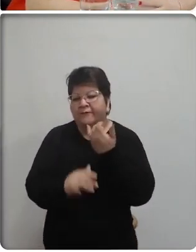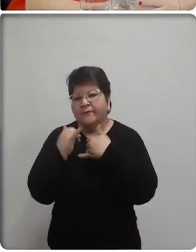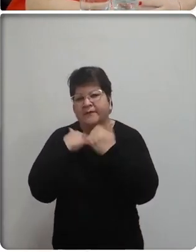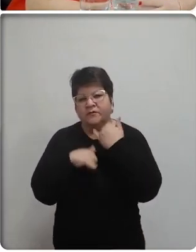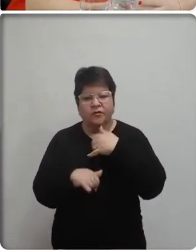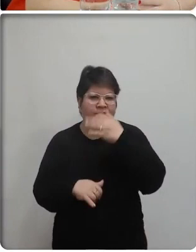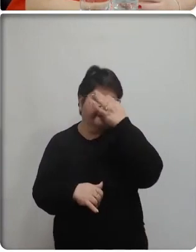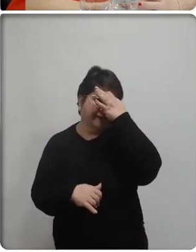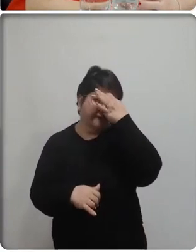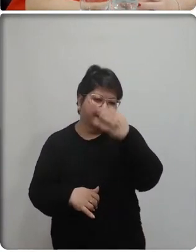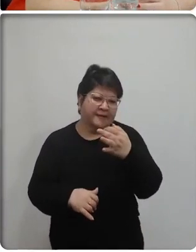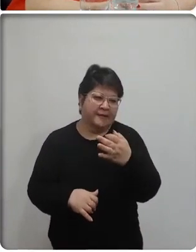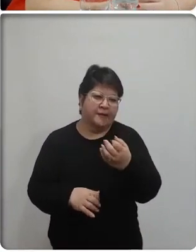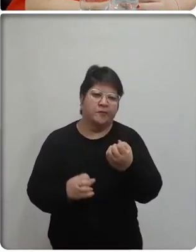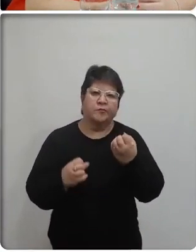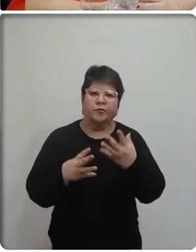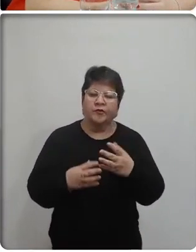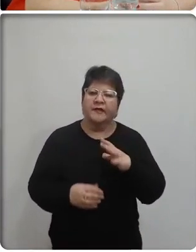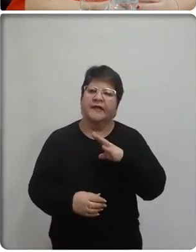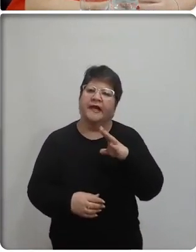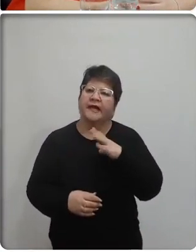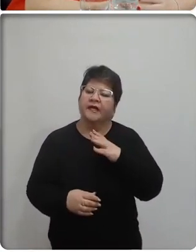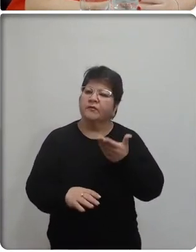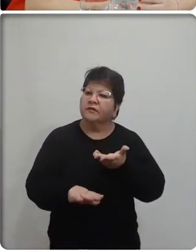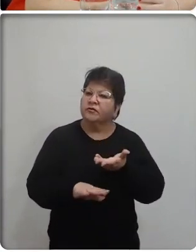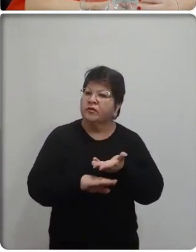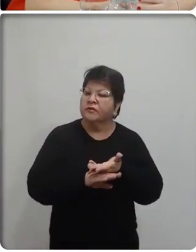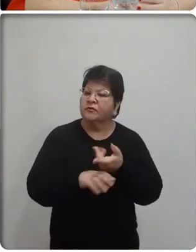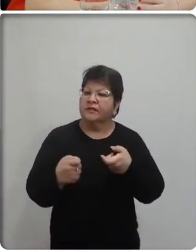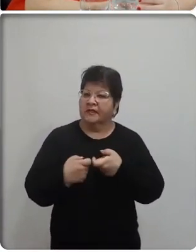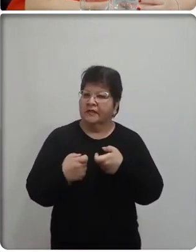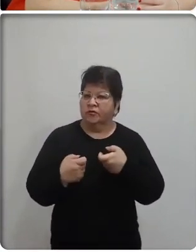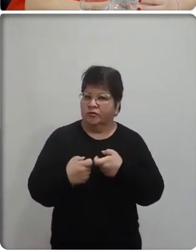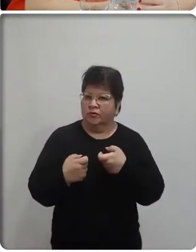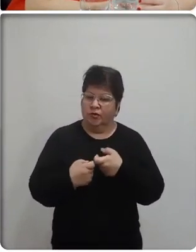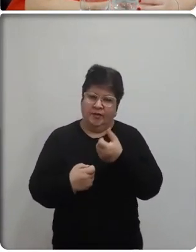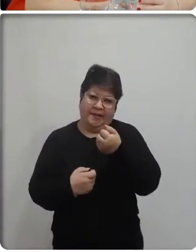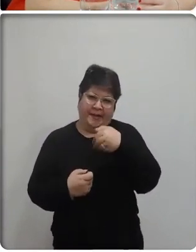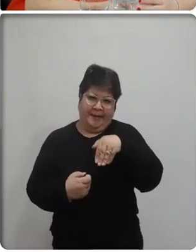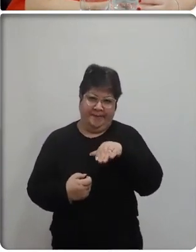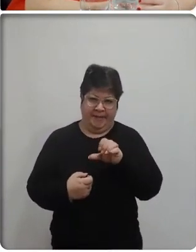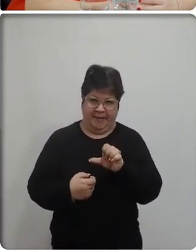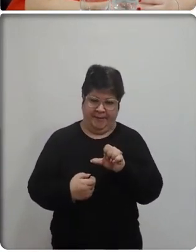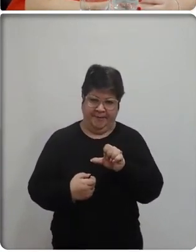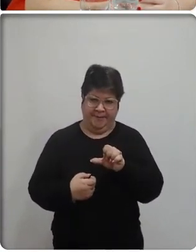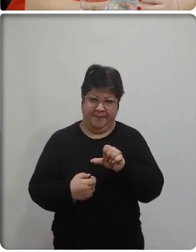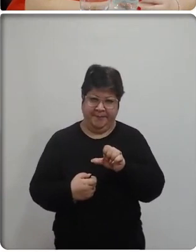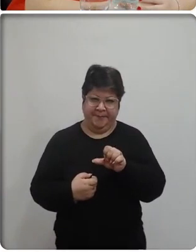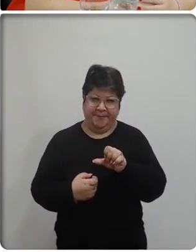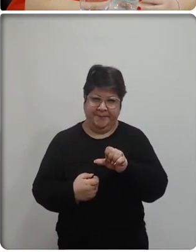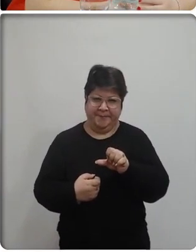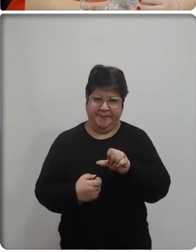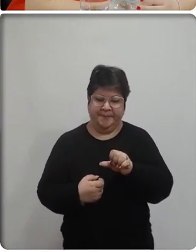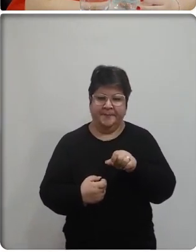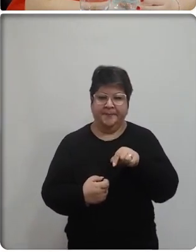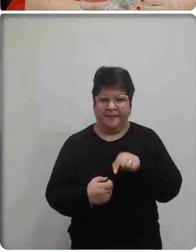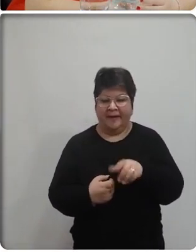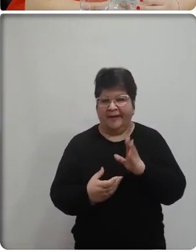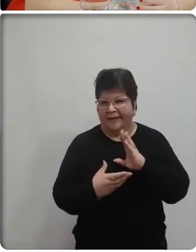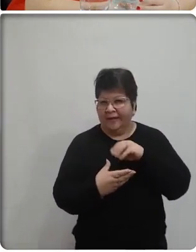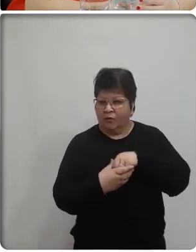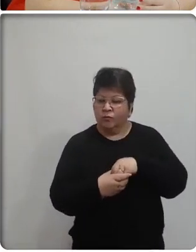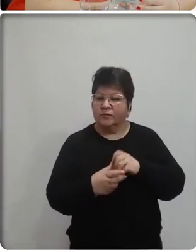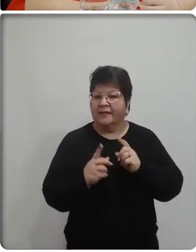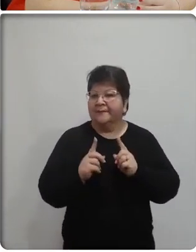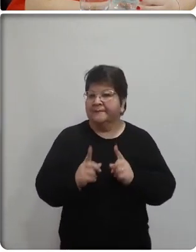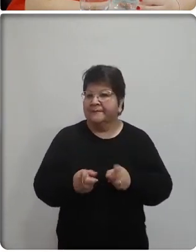técnica, porque hay una solicitud de la Asociación de AME para que la misma sea incluida dentro de la